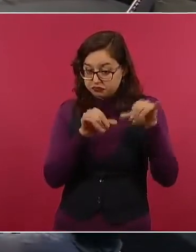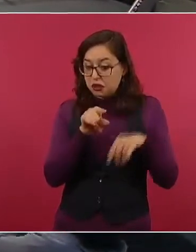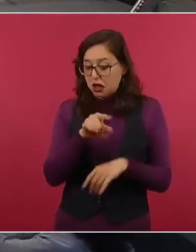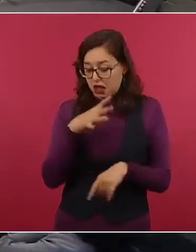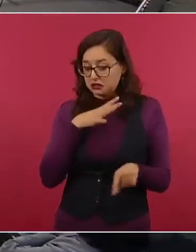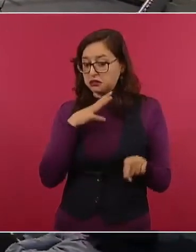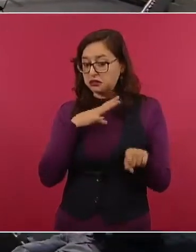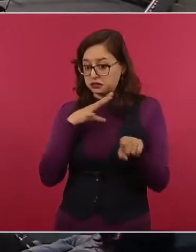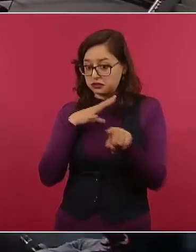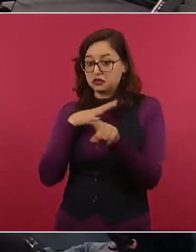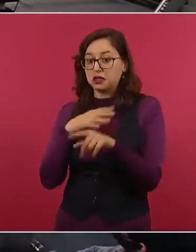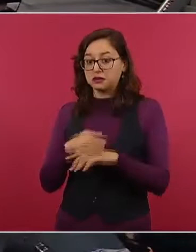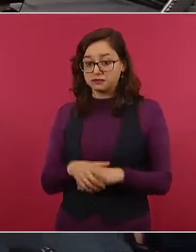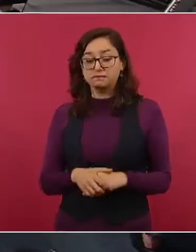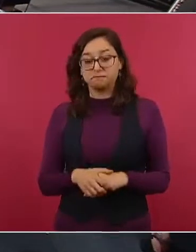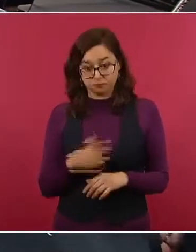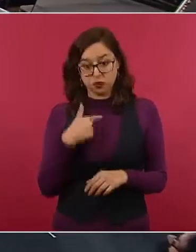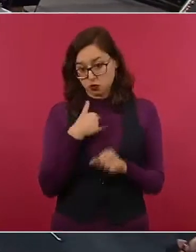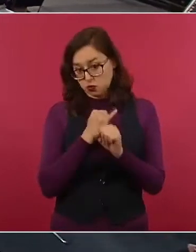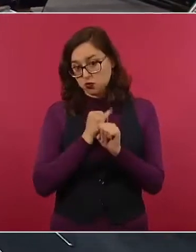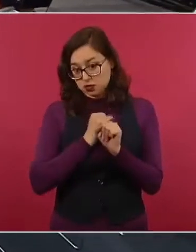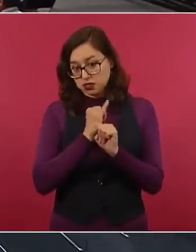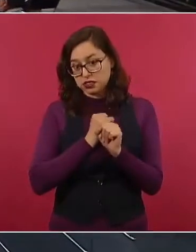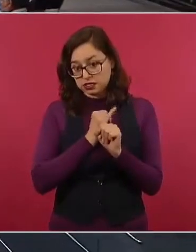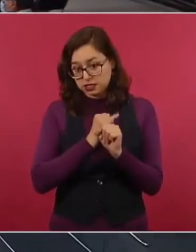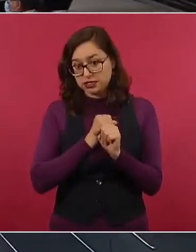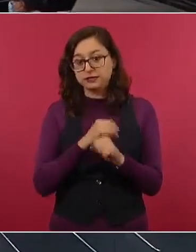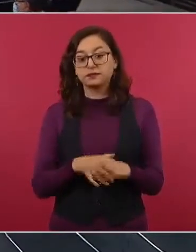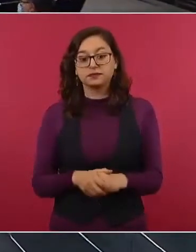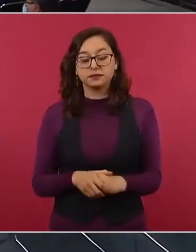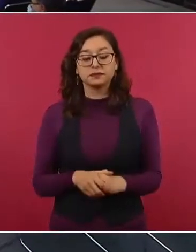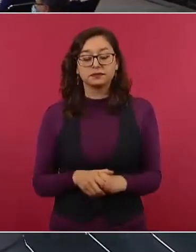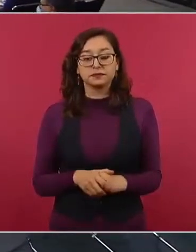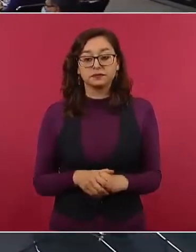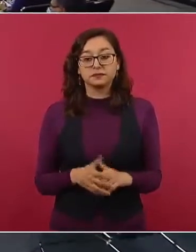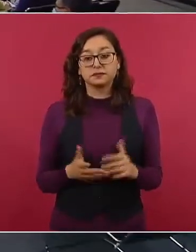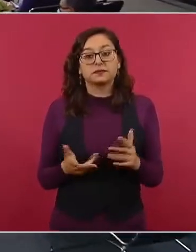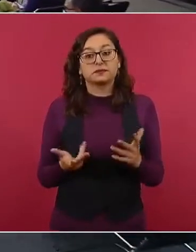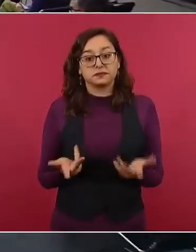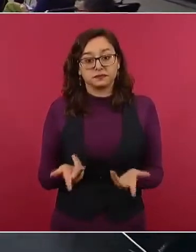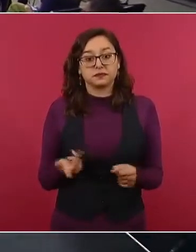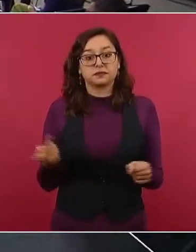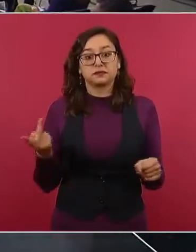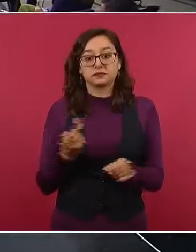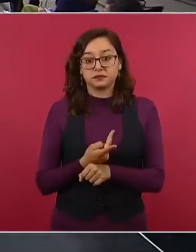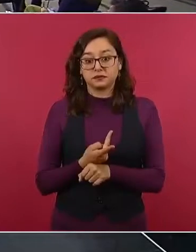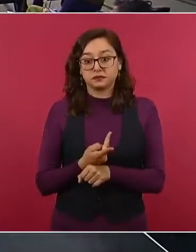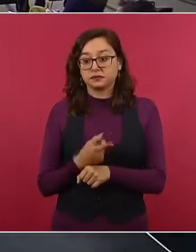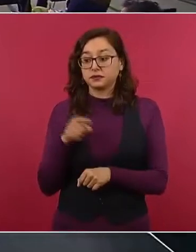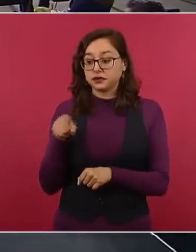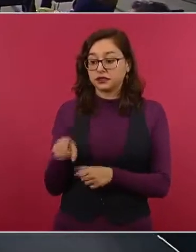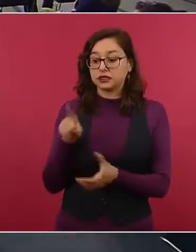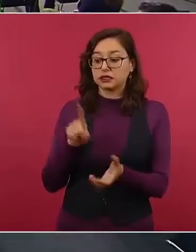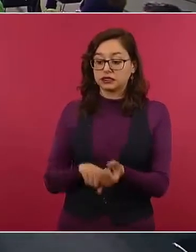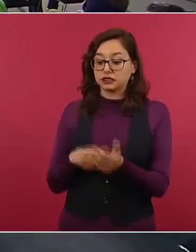Entonces, ese problema que aparentemente es un asunto laboral de los trabajadores portuarios y lo que están reclamando,